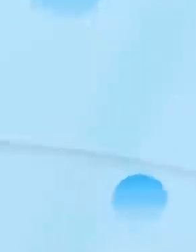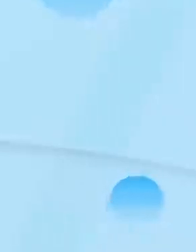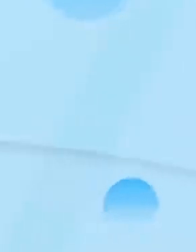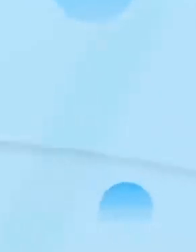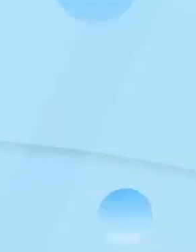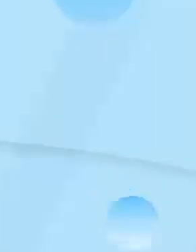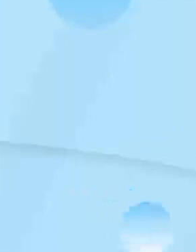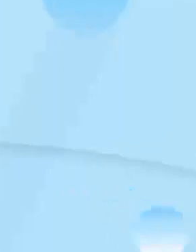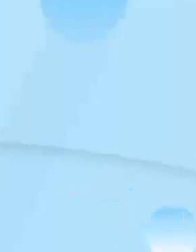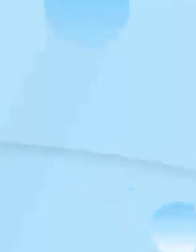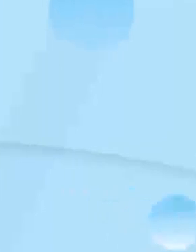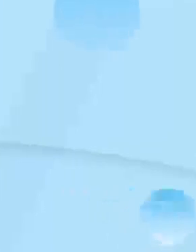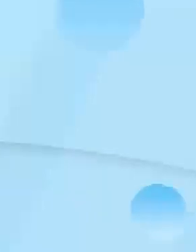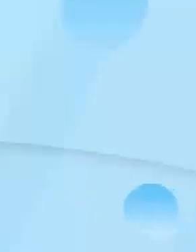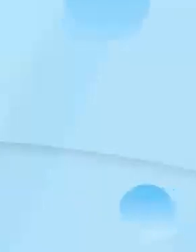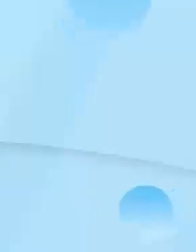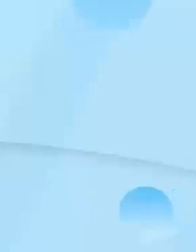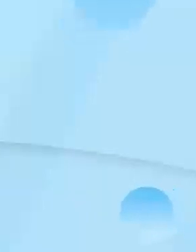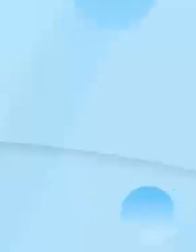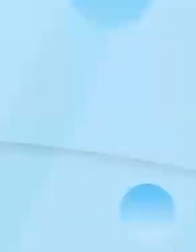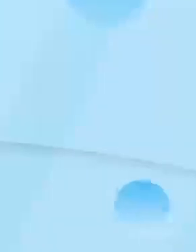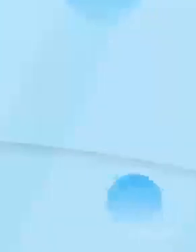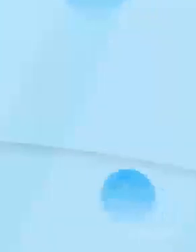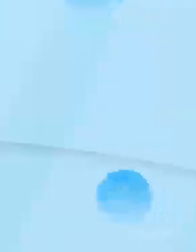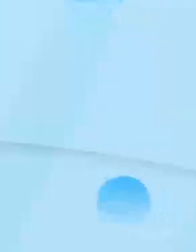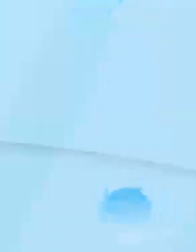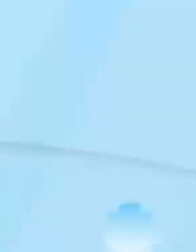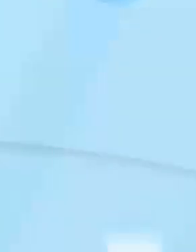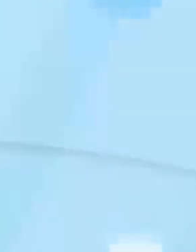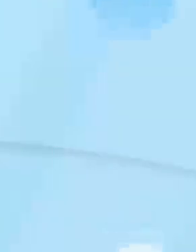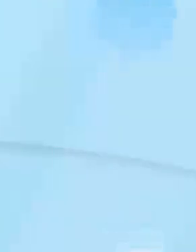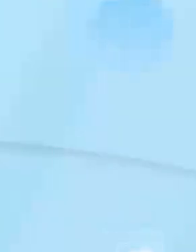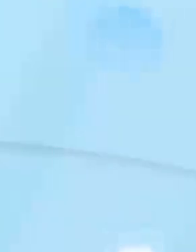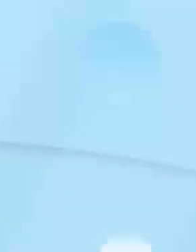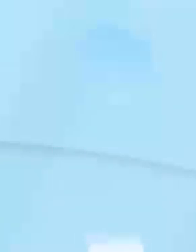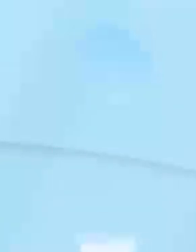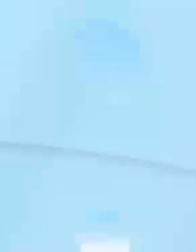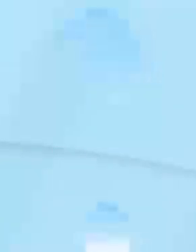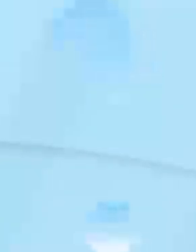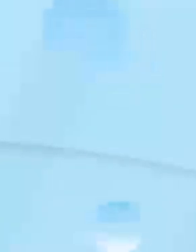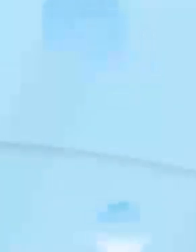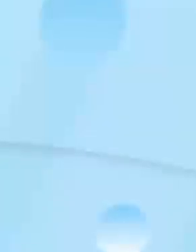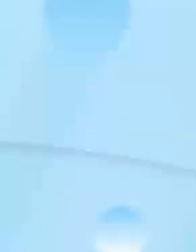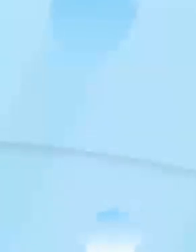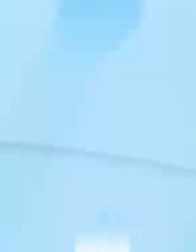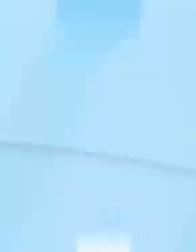En caso de que decidan incluir acervos digitales, ¿por qué los elegirán?